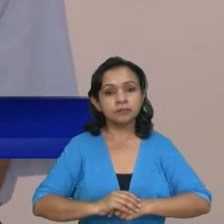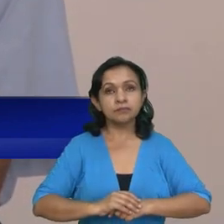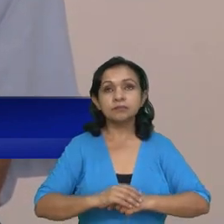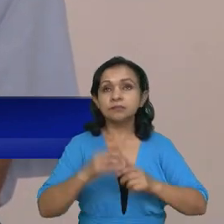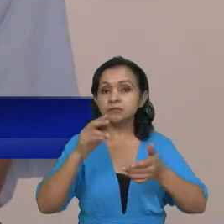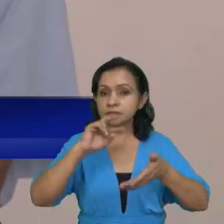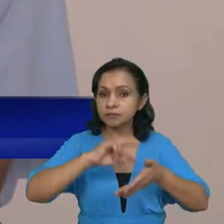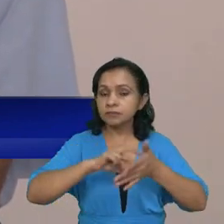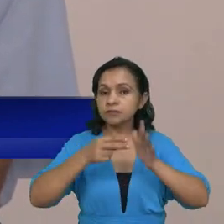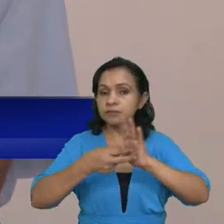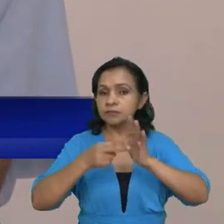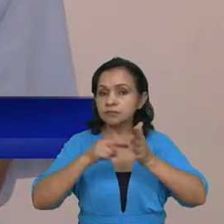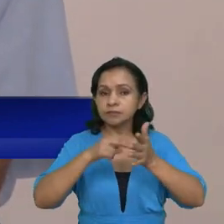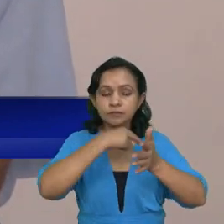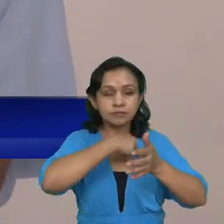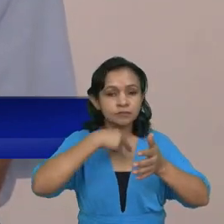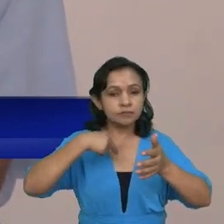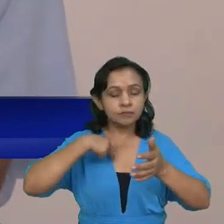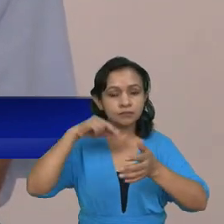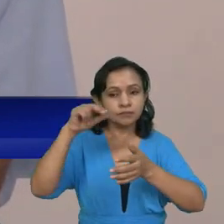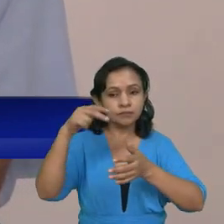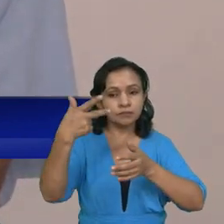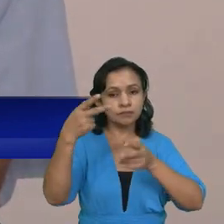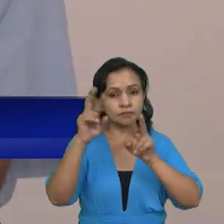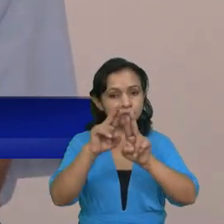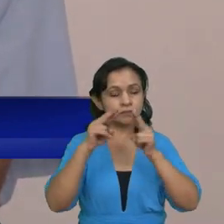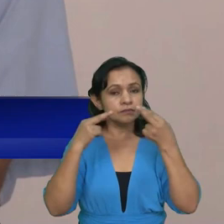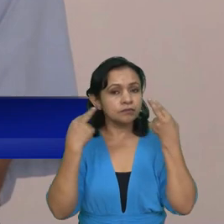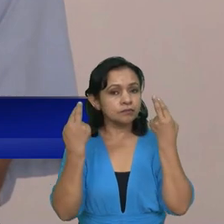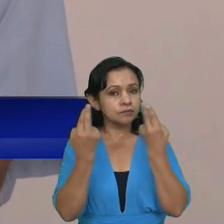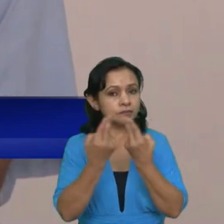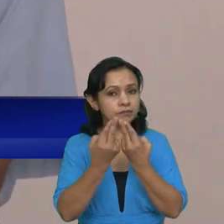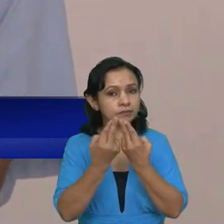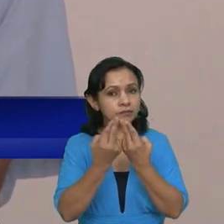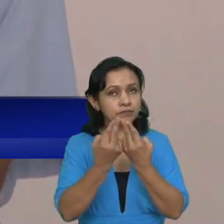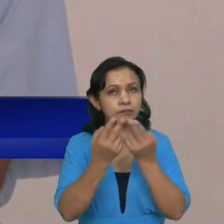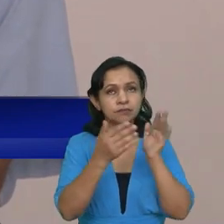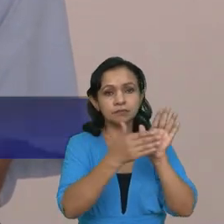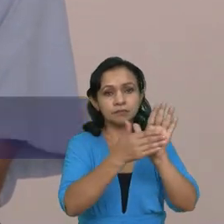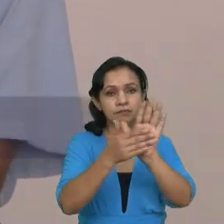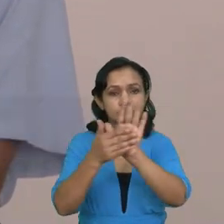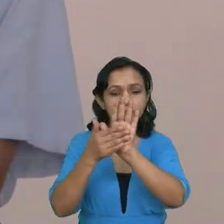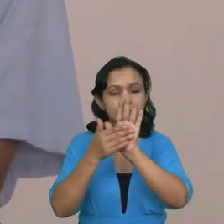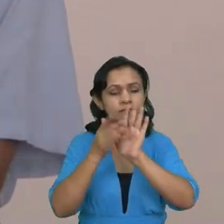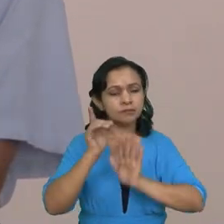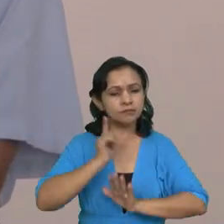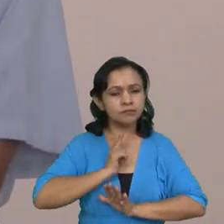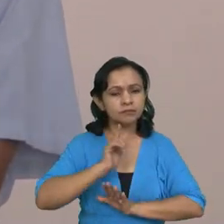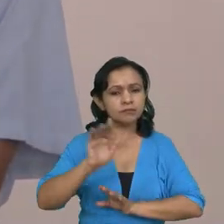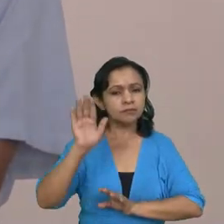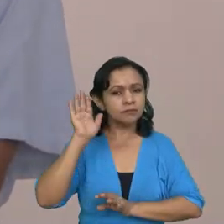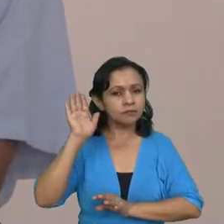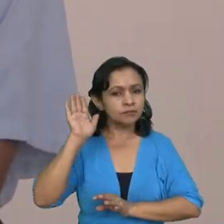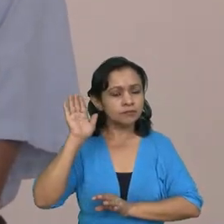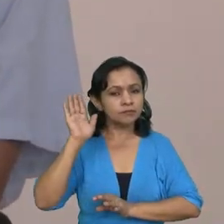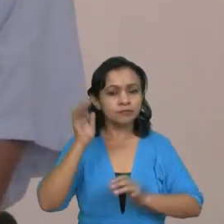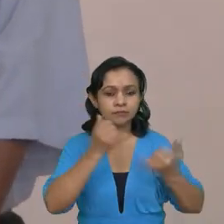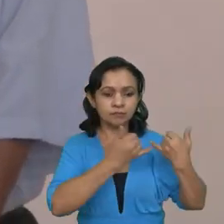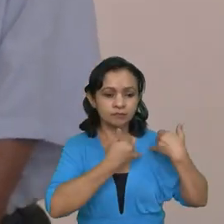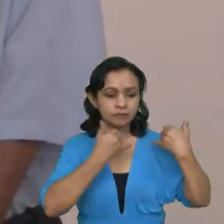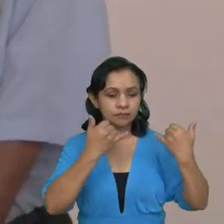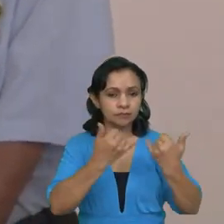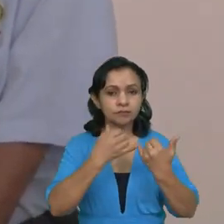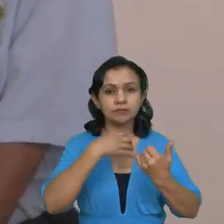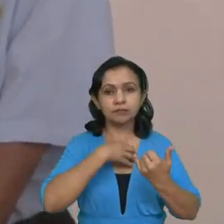por ello que realizar el octavo encuentro es una muestra del compromiso no sólo institucional